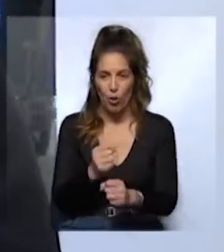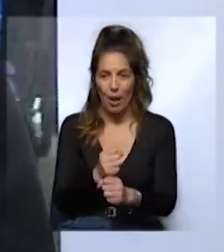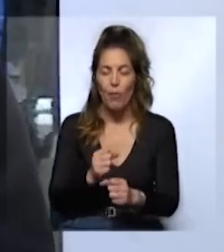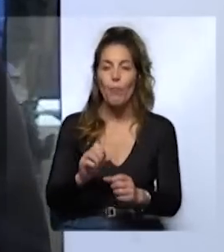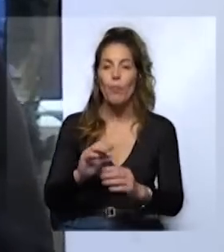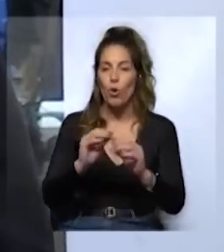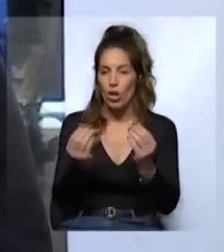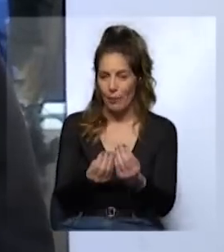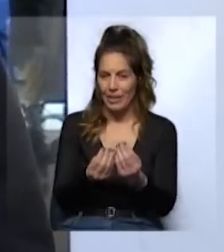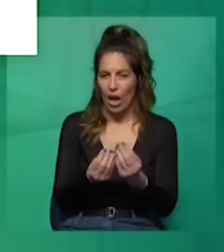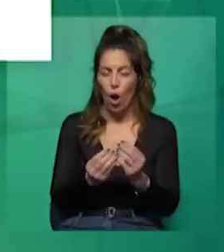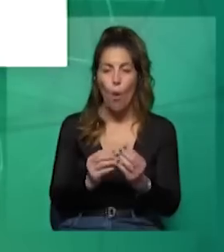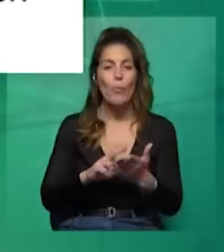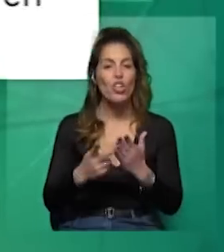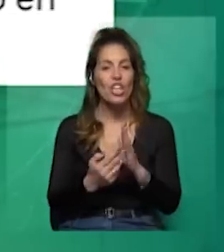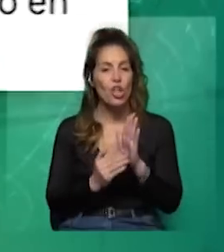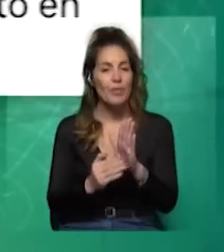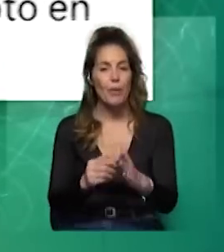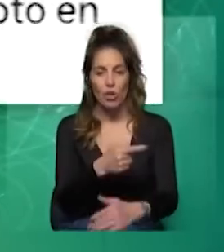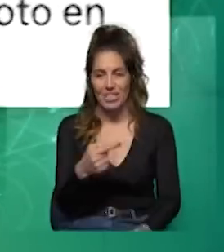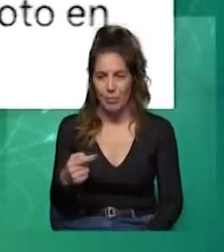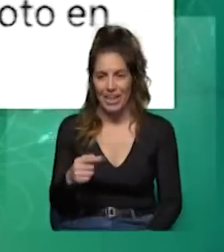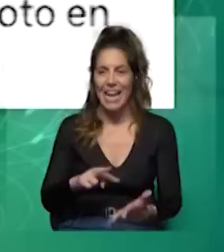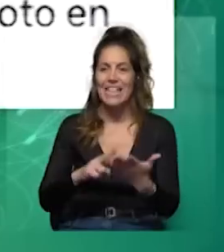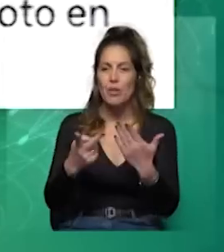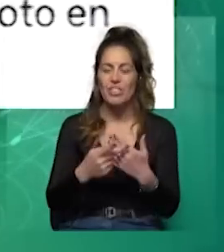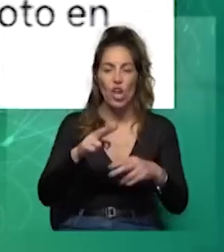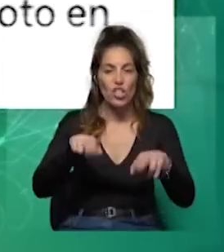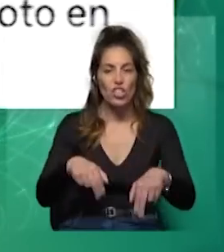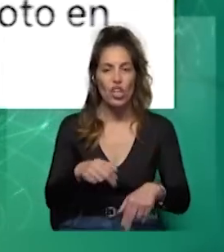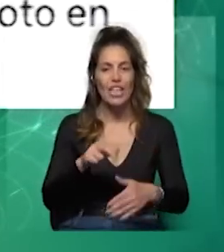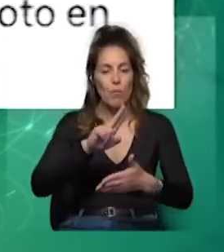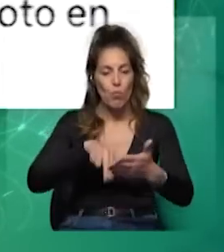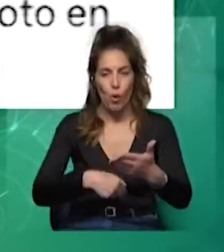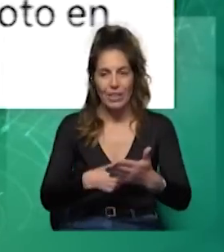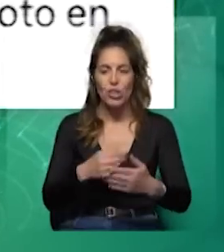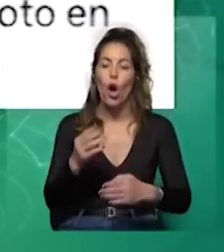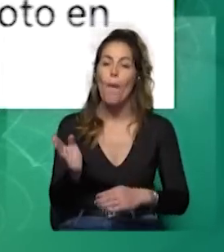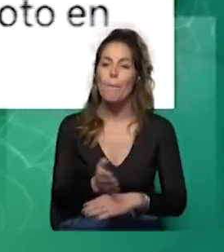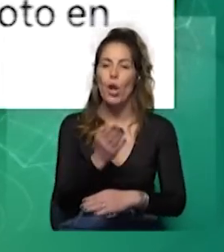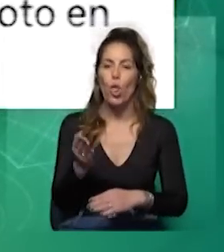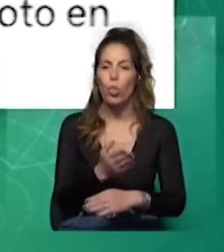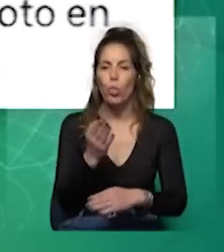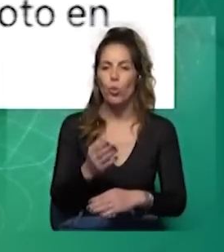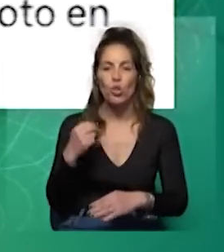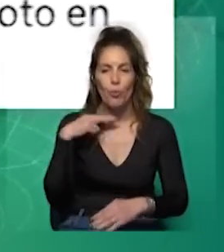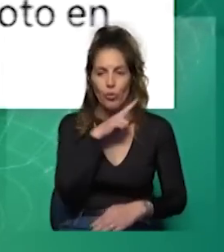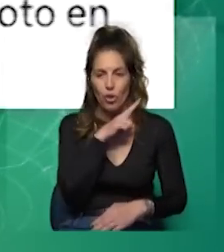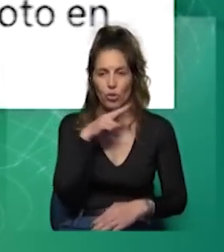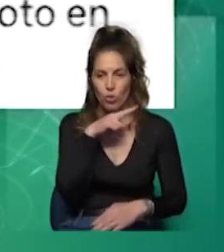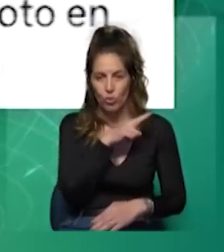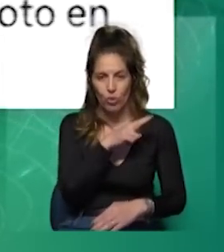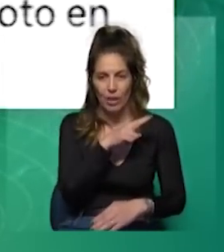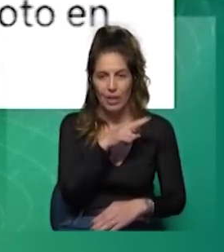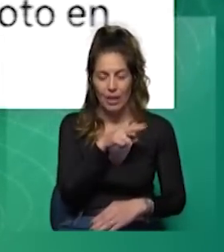presentamos hace unas semanas y lo que refiere ese proyecto es a la exoneración de impuestos a los productos de gestión menstrual más particularmente a las toallitas de de